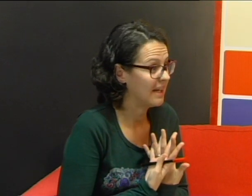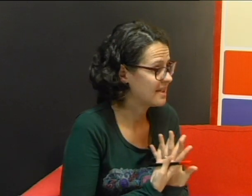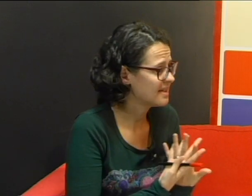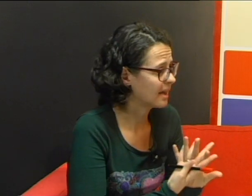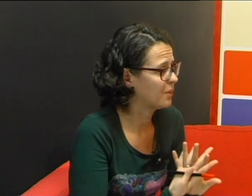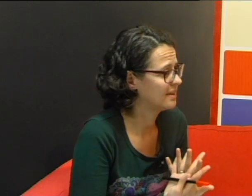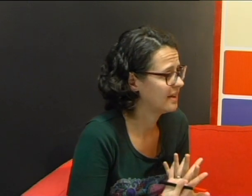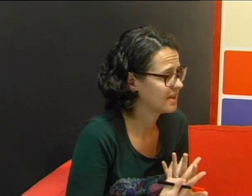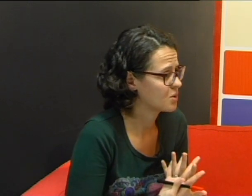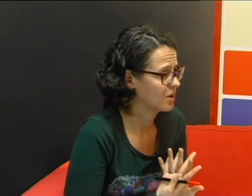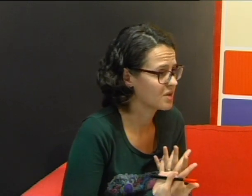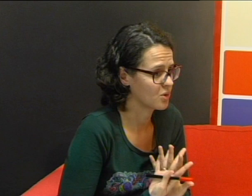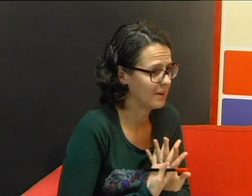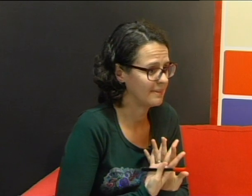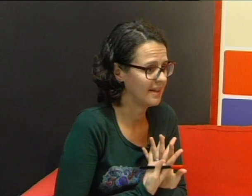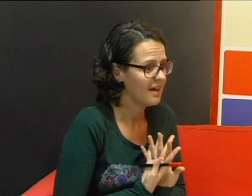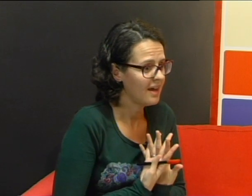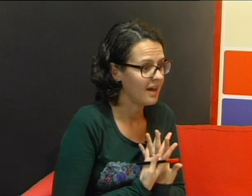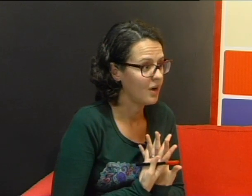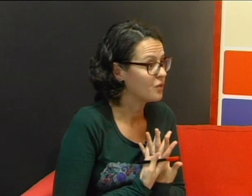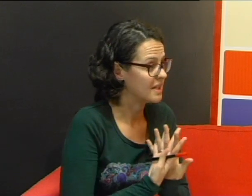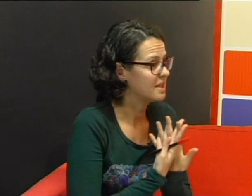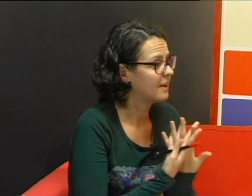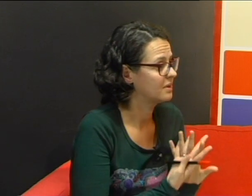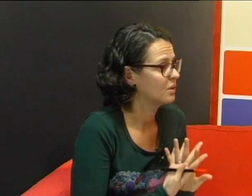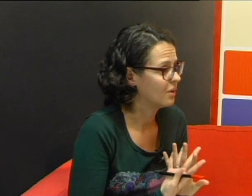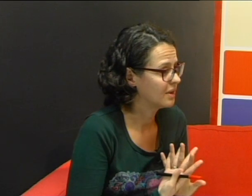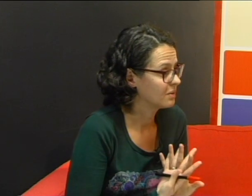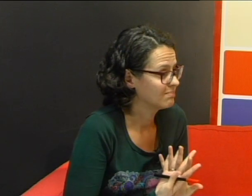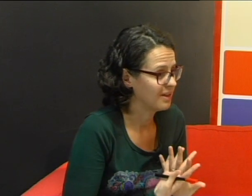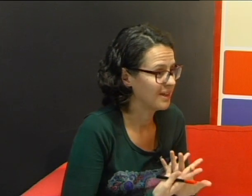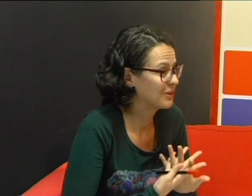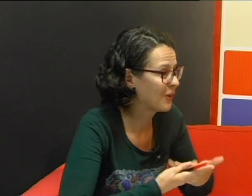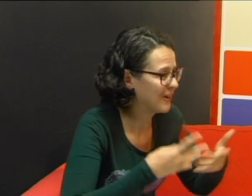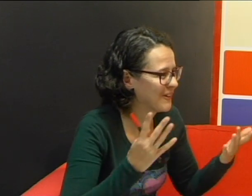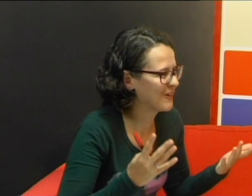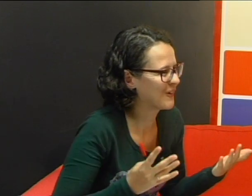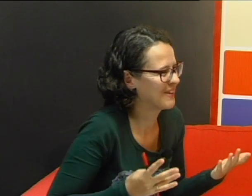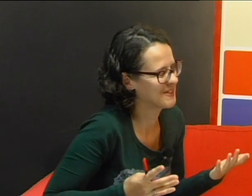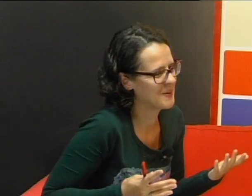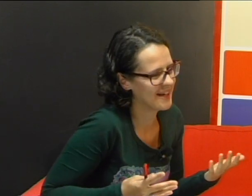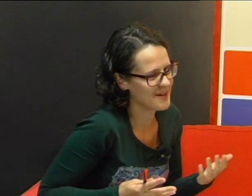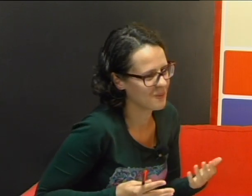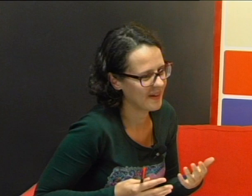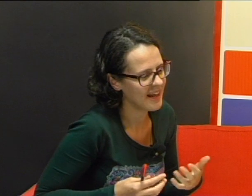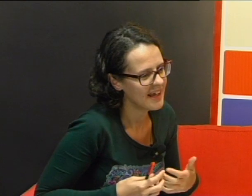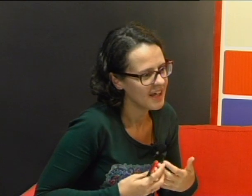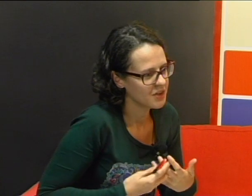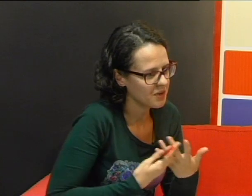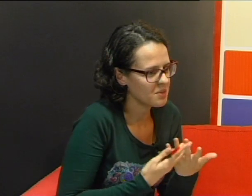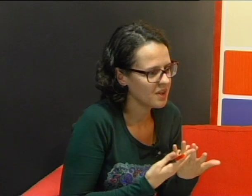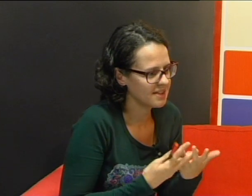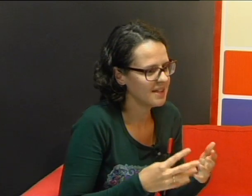belicista que pueda tener eeuu que es completamente ofensiva en todo en todo el contexto mundial